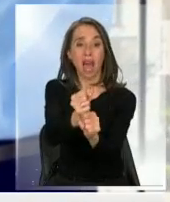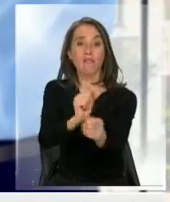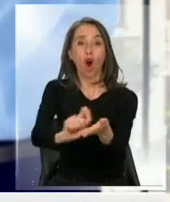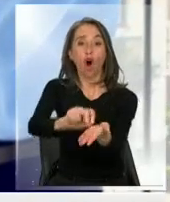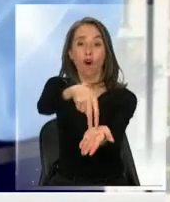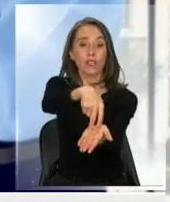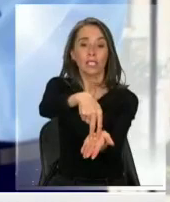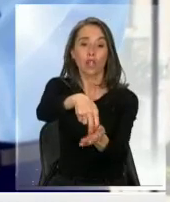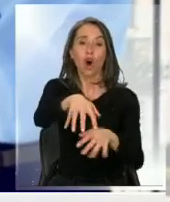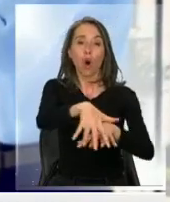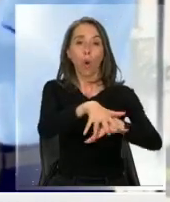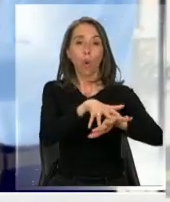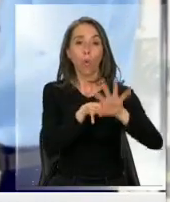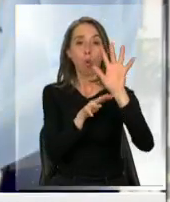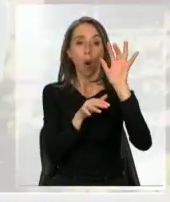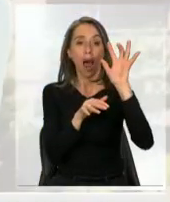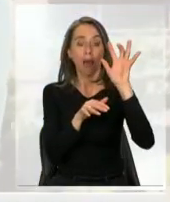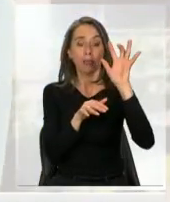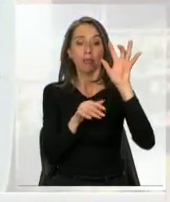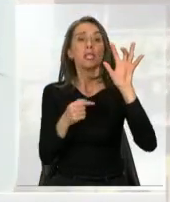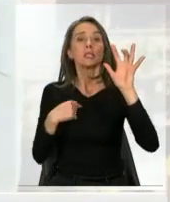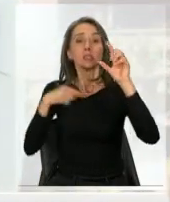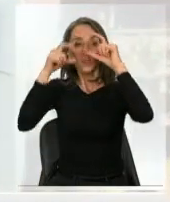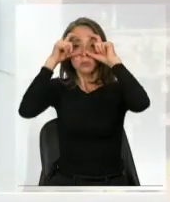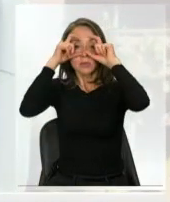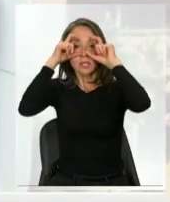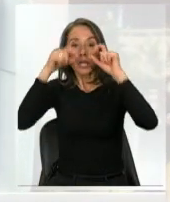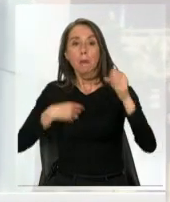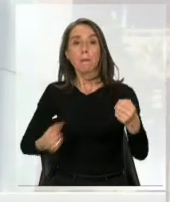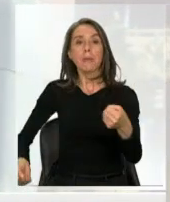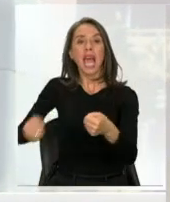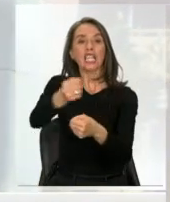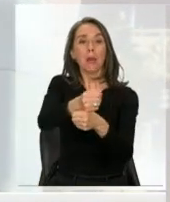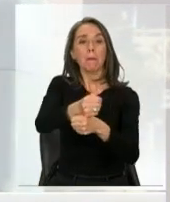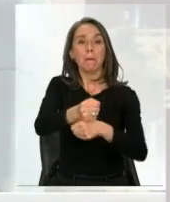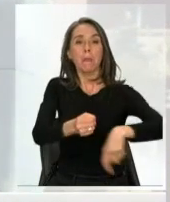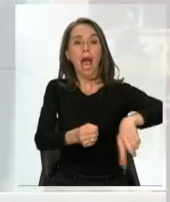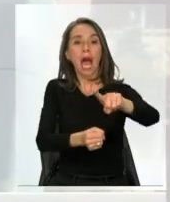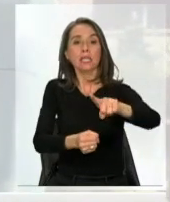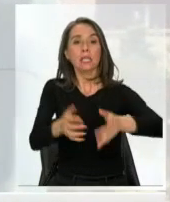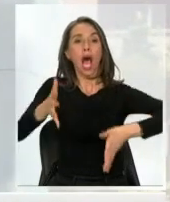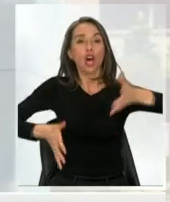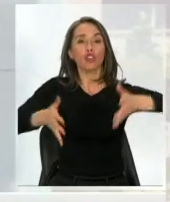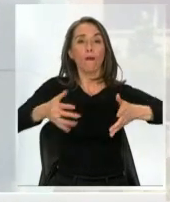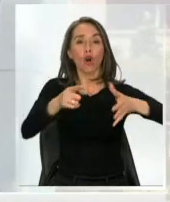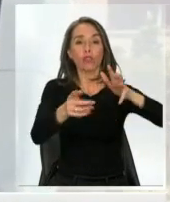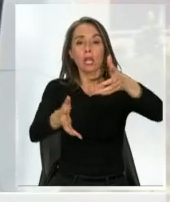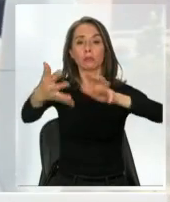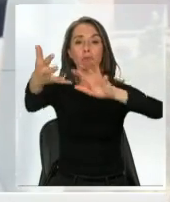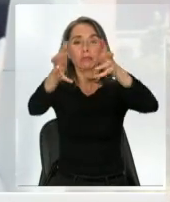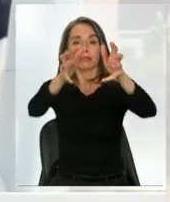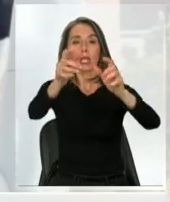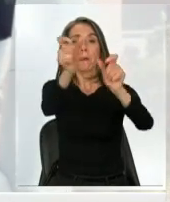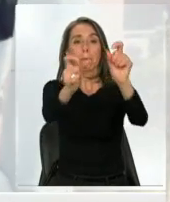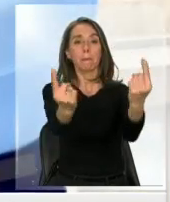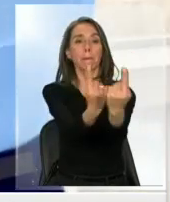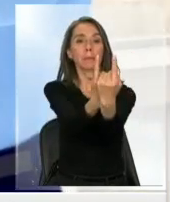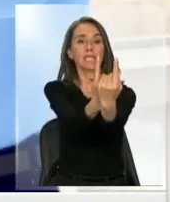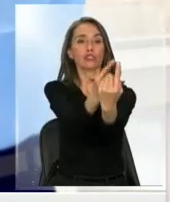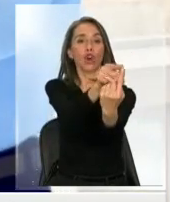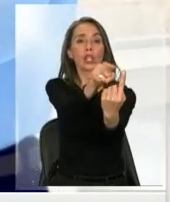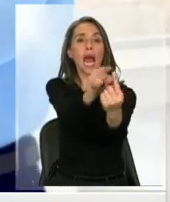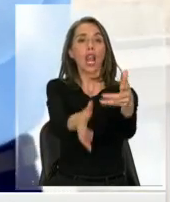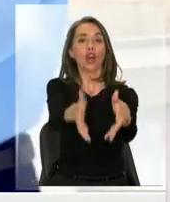el robot es el que asiste a las reuniones, el robot es el que prueba ciertos prototipos y puede compartir con las personas de